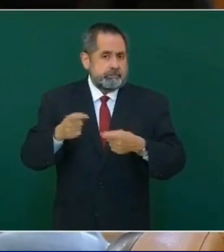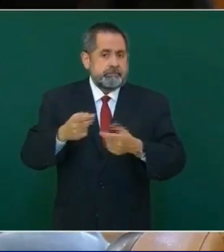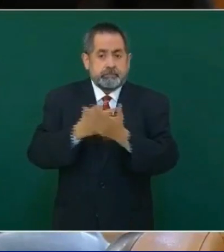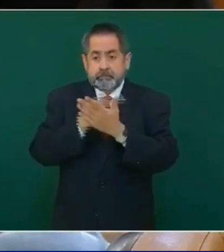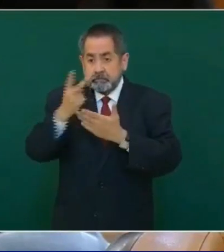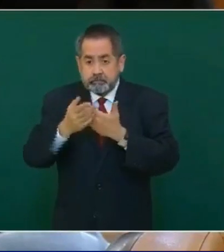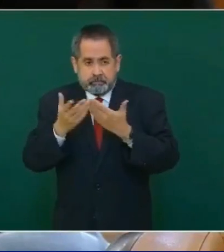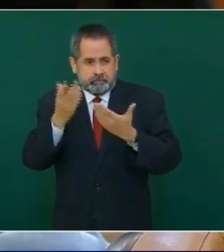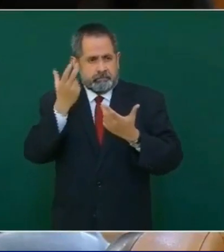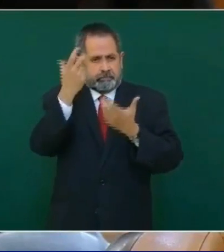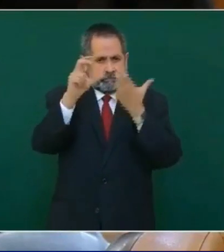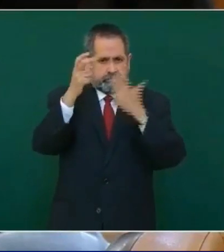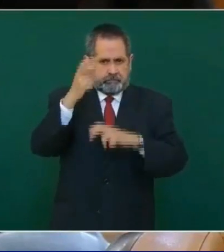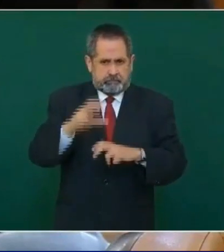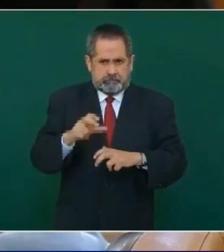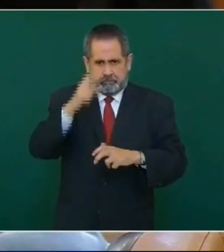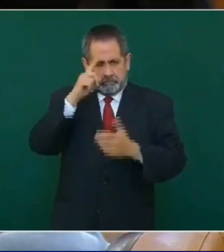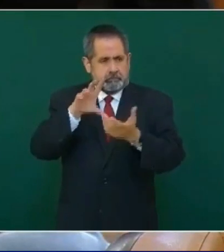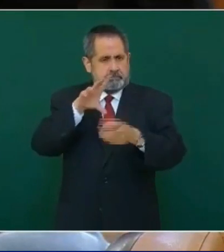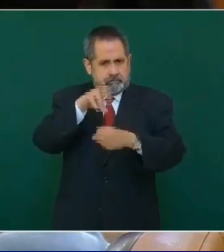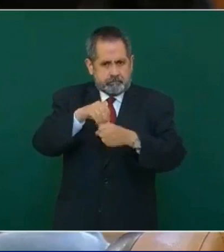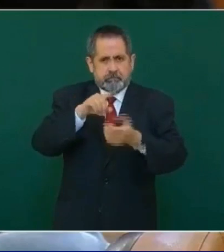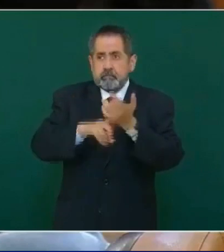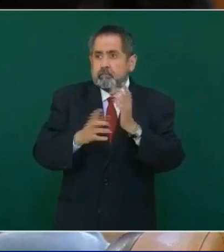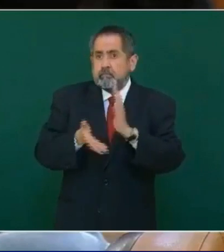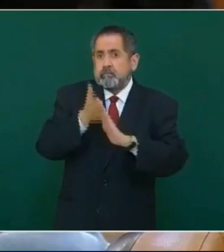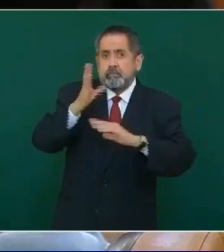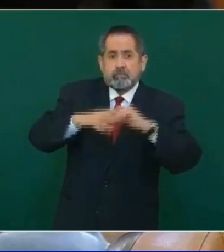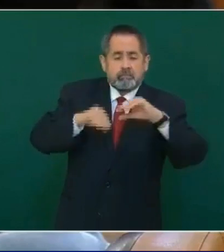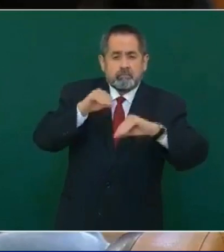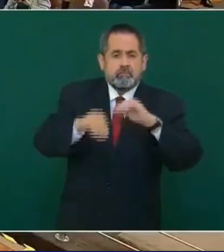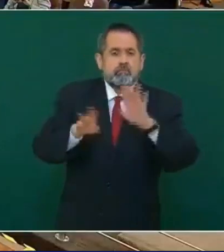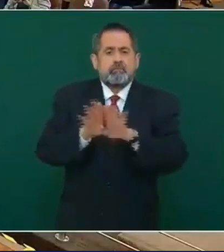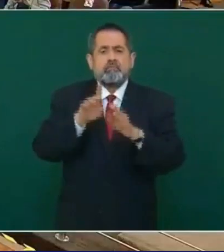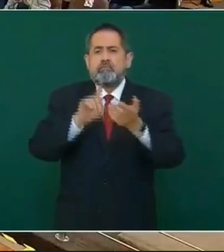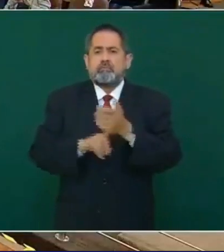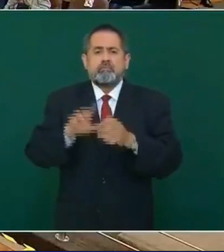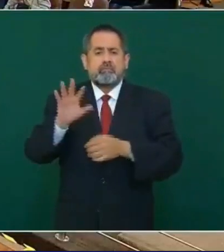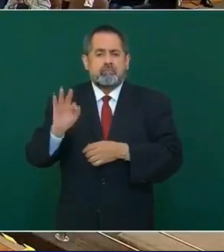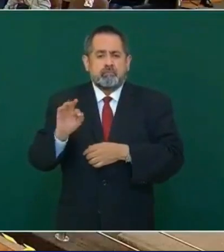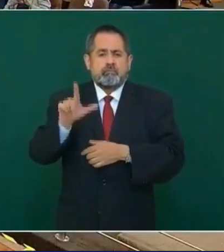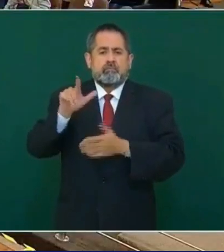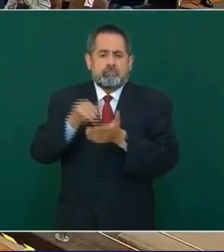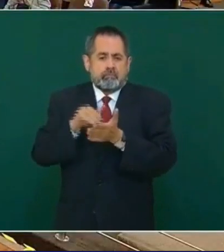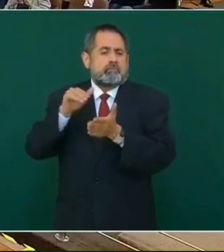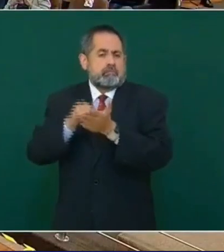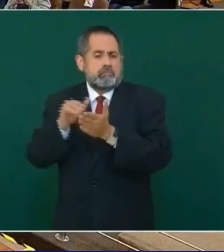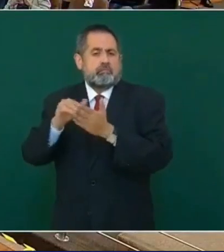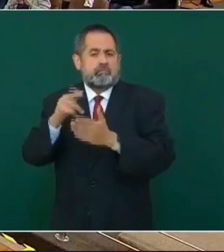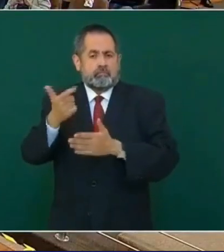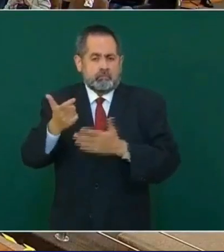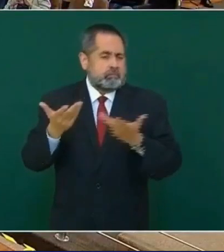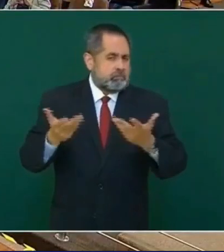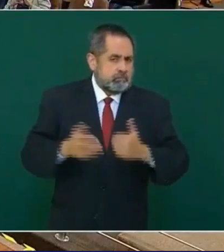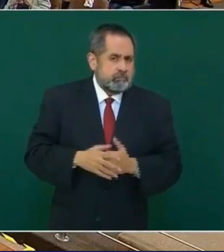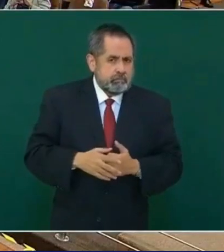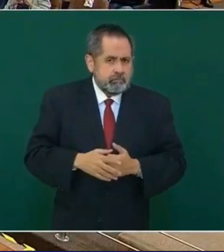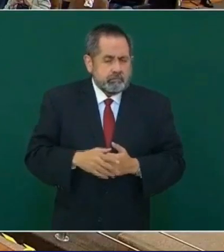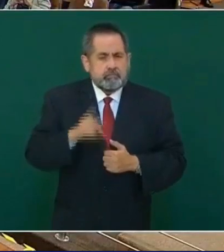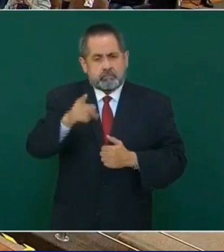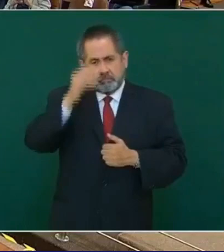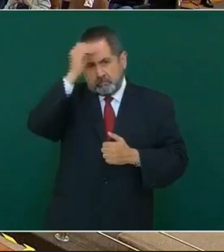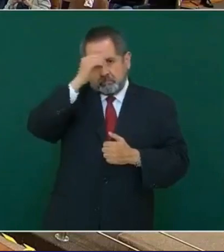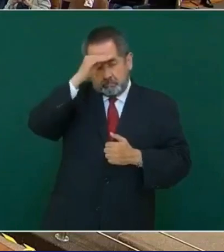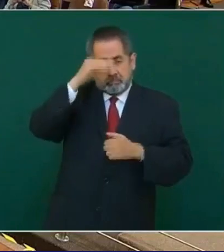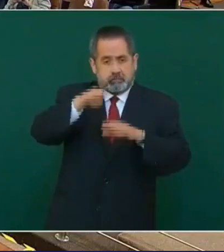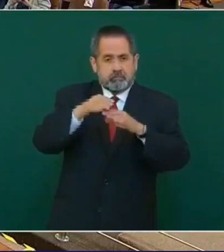proyectos de inversión para infraestructura están calculados en 47 mil millones de pesos, presidente. Desde su punto